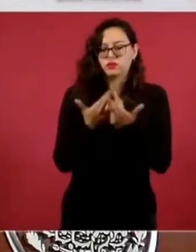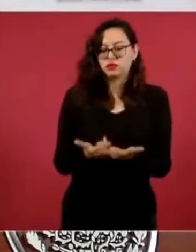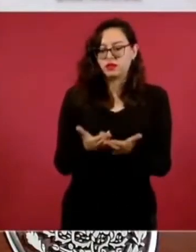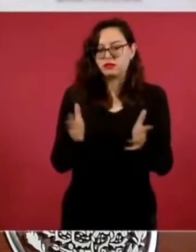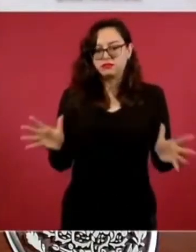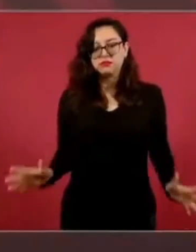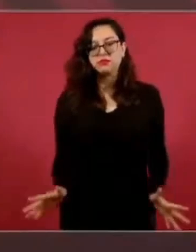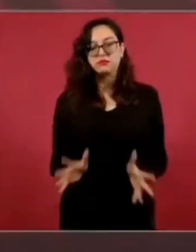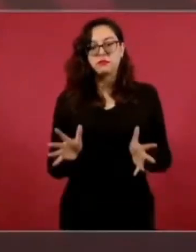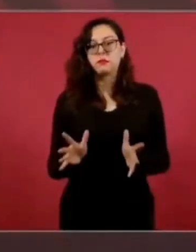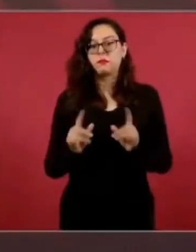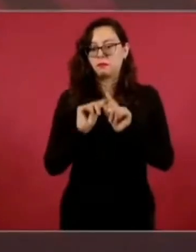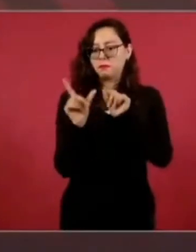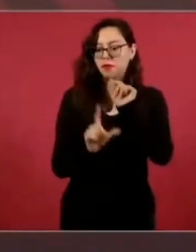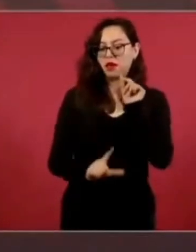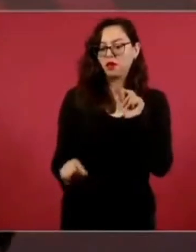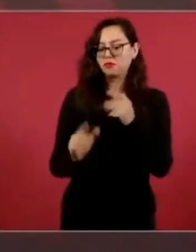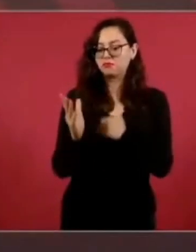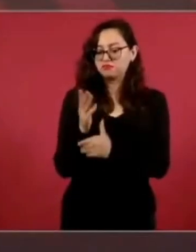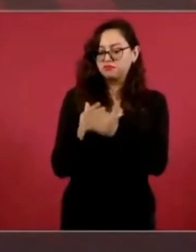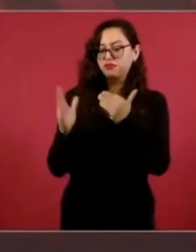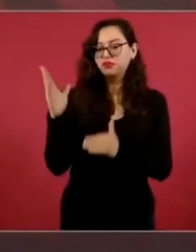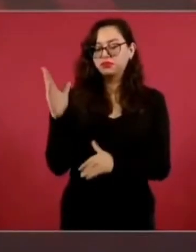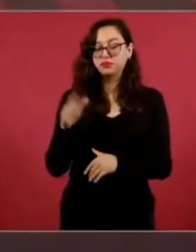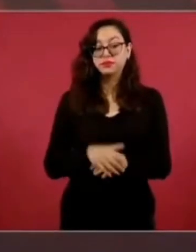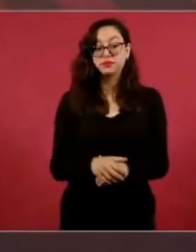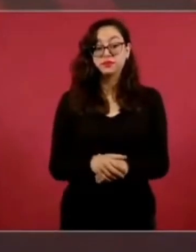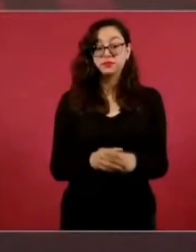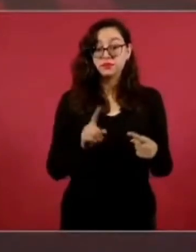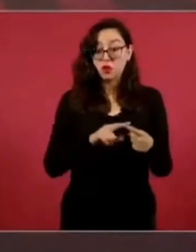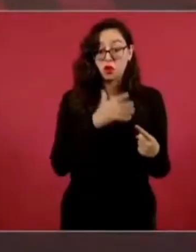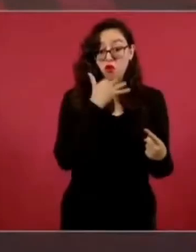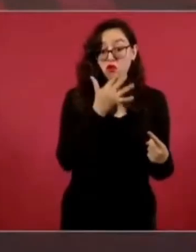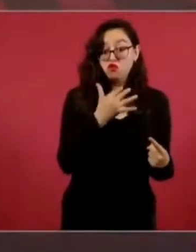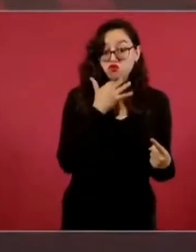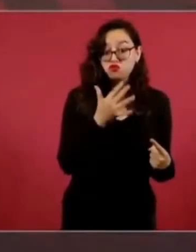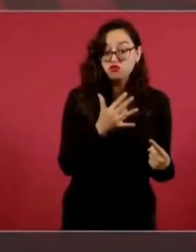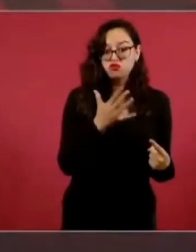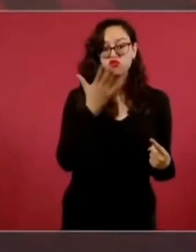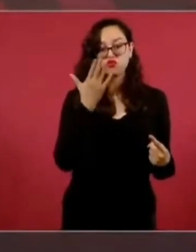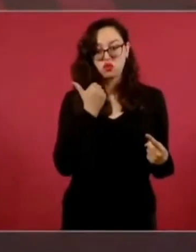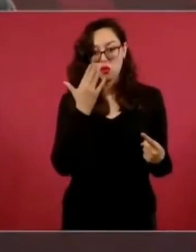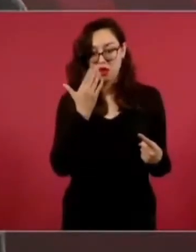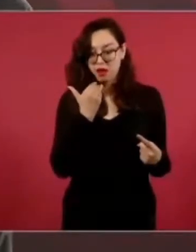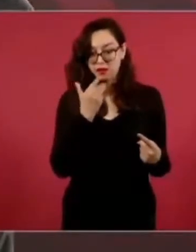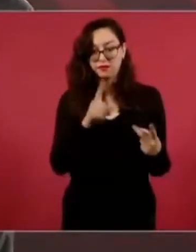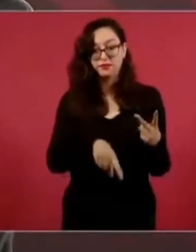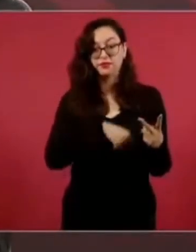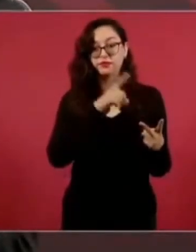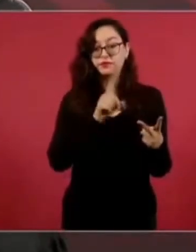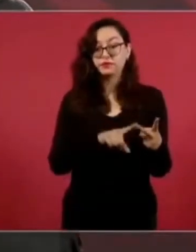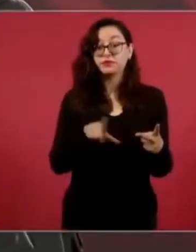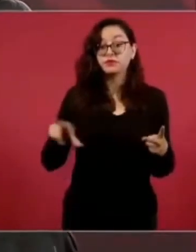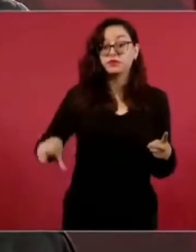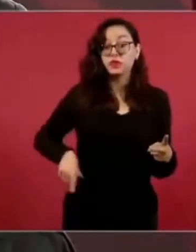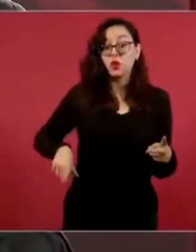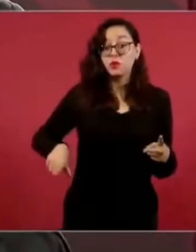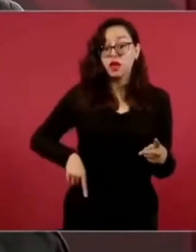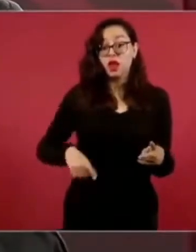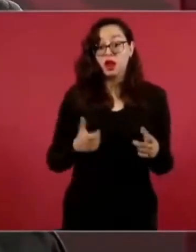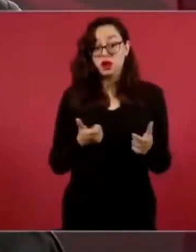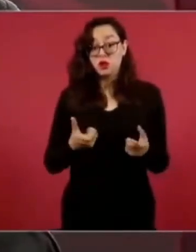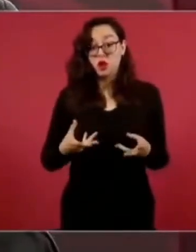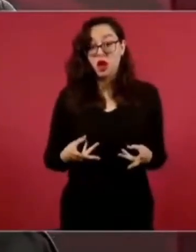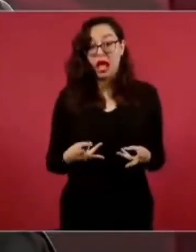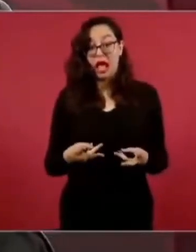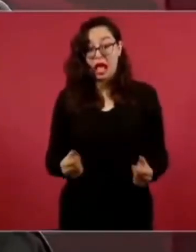Esa es la fórmula. Si no hay corrupción y si no hay derroche,